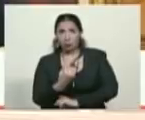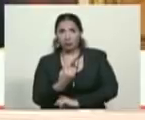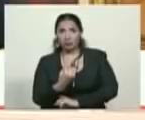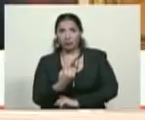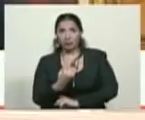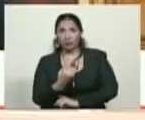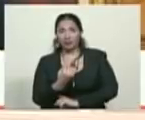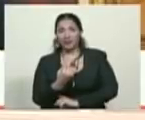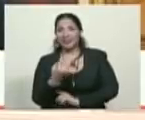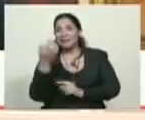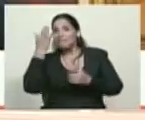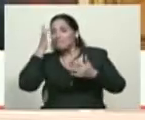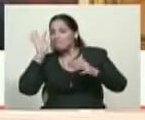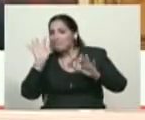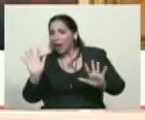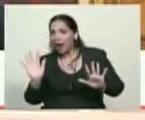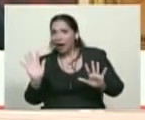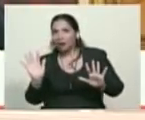parte de una cara